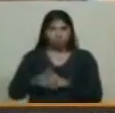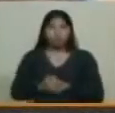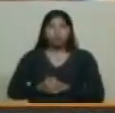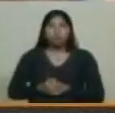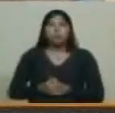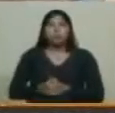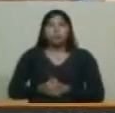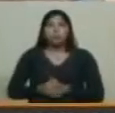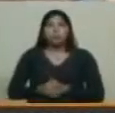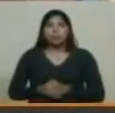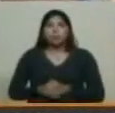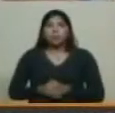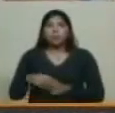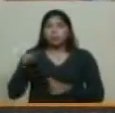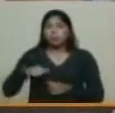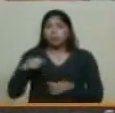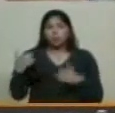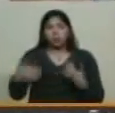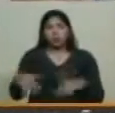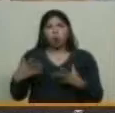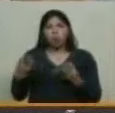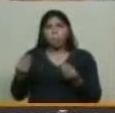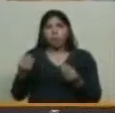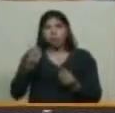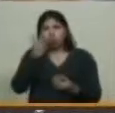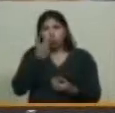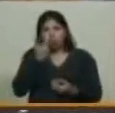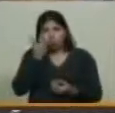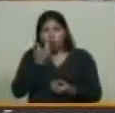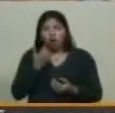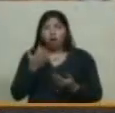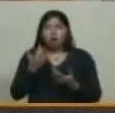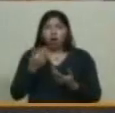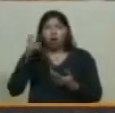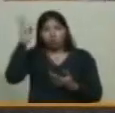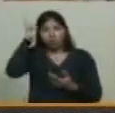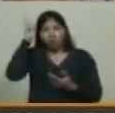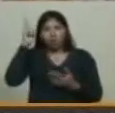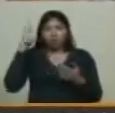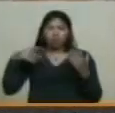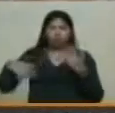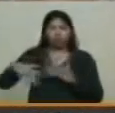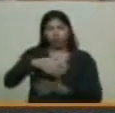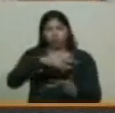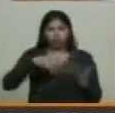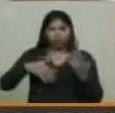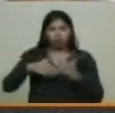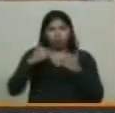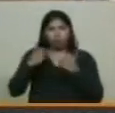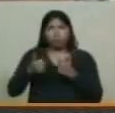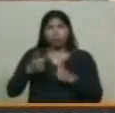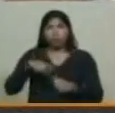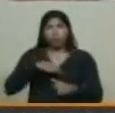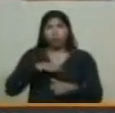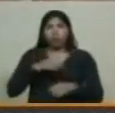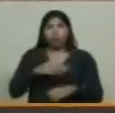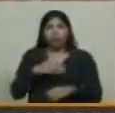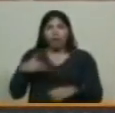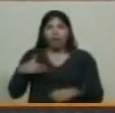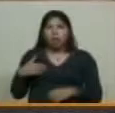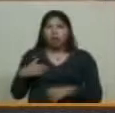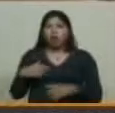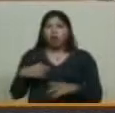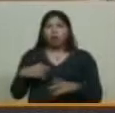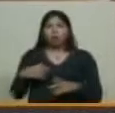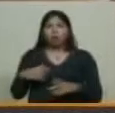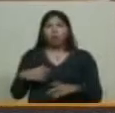configuración multicolor, multiétnica. Aquí en Guarenas, pueblo rebelde, estamos apuntando estratégicamente al rescate de nuestros valores